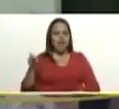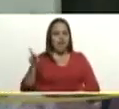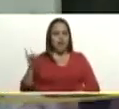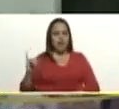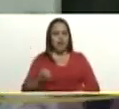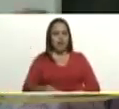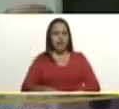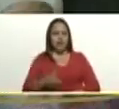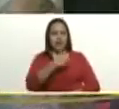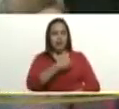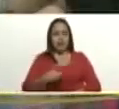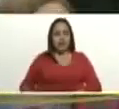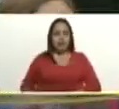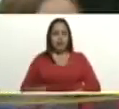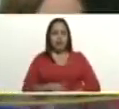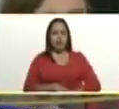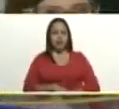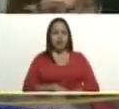presidenta de